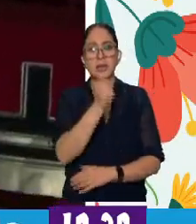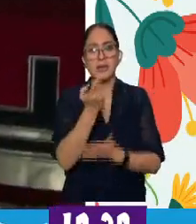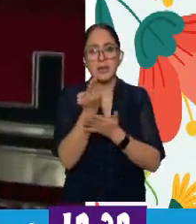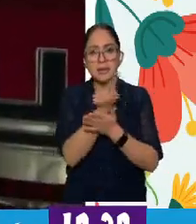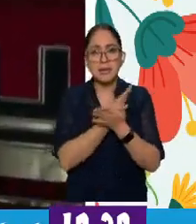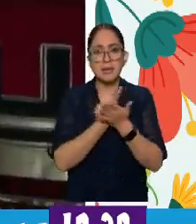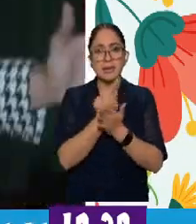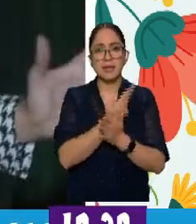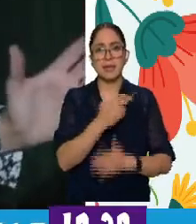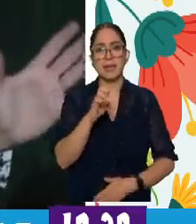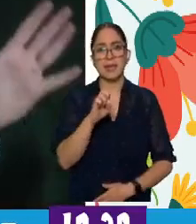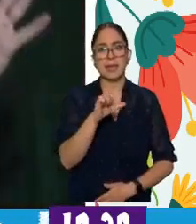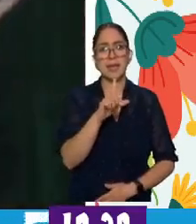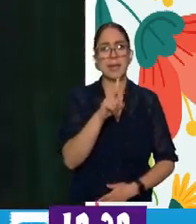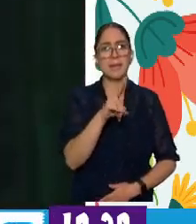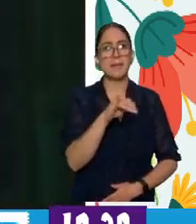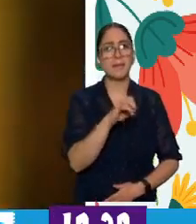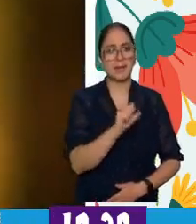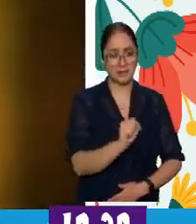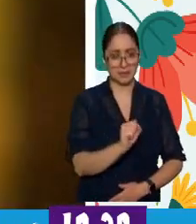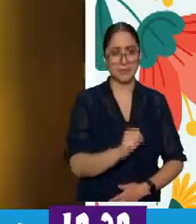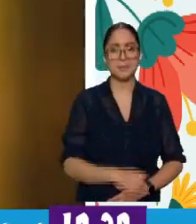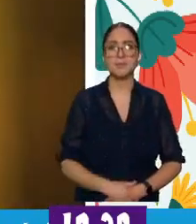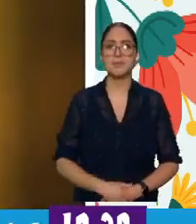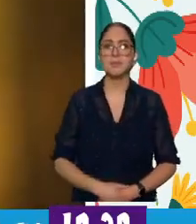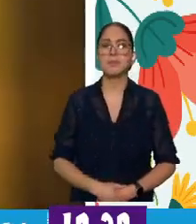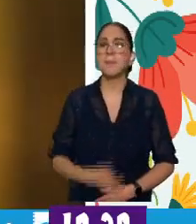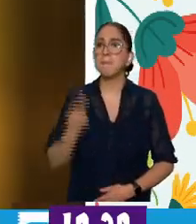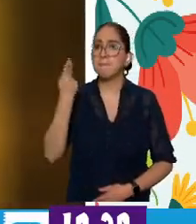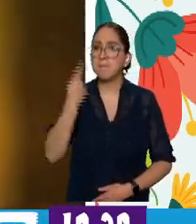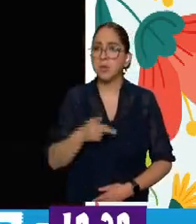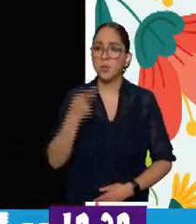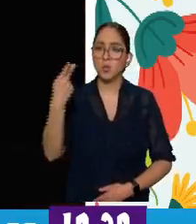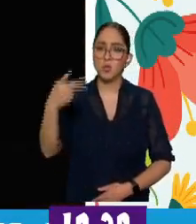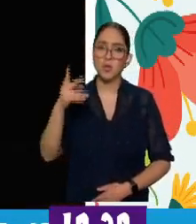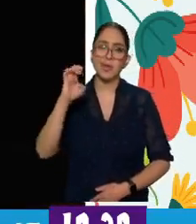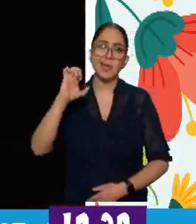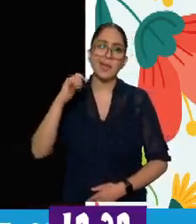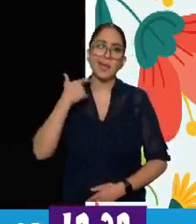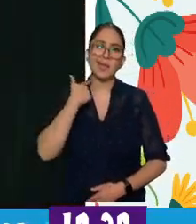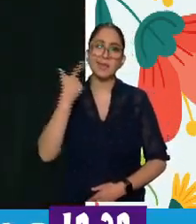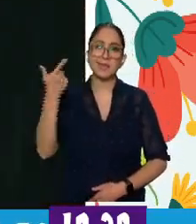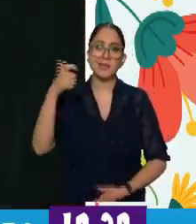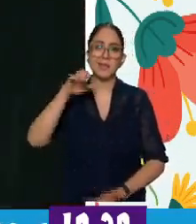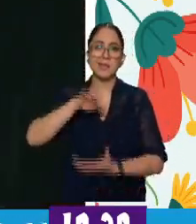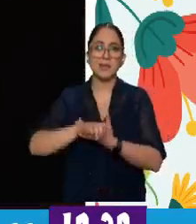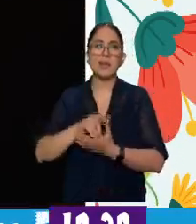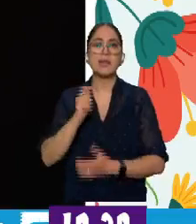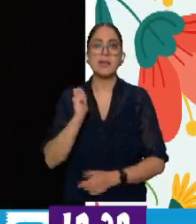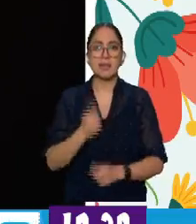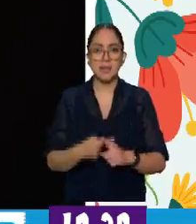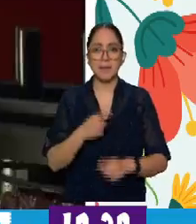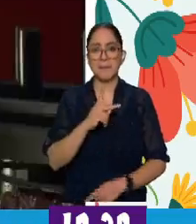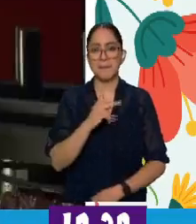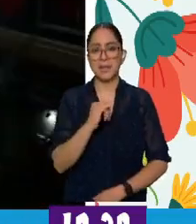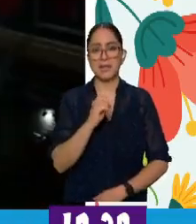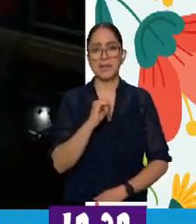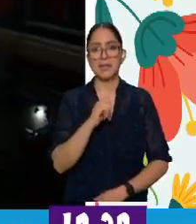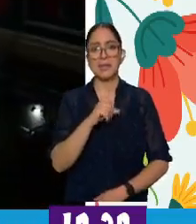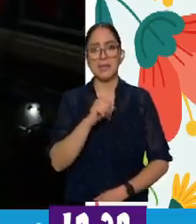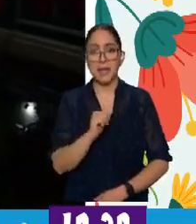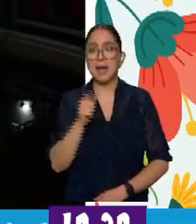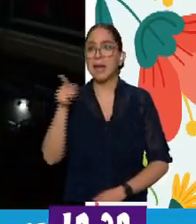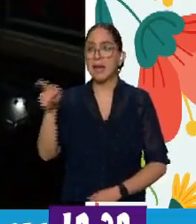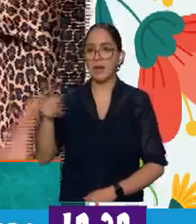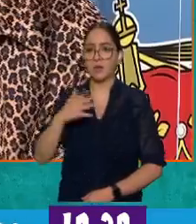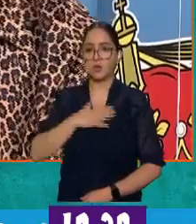es un superhéroe. Que por cierto produce su ex esposa. Claro, Priscilla Presley, ella interpreta,